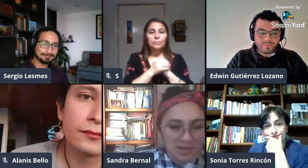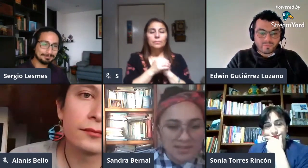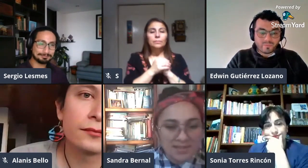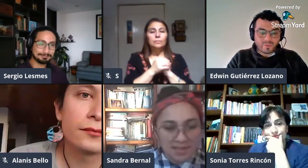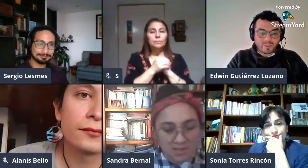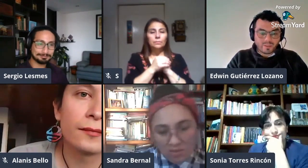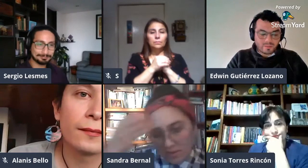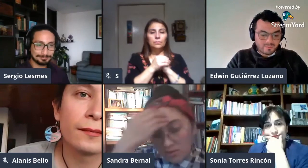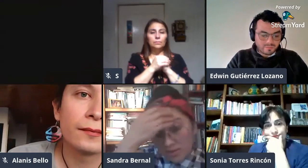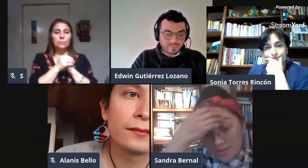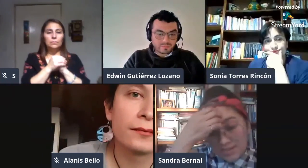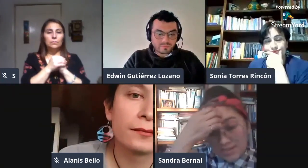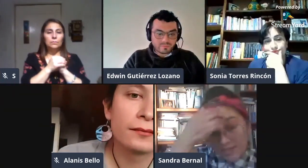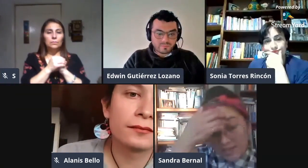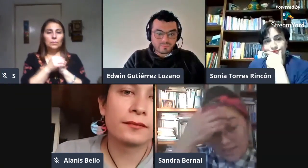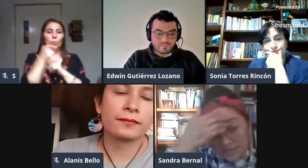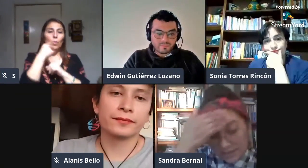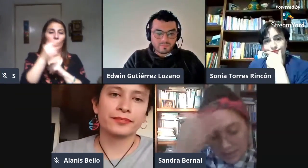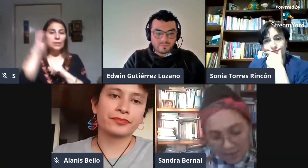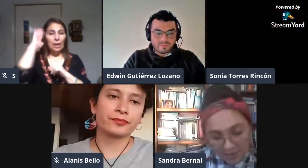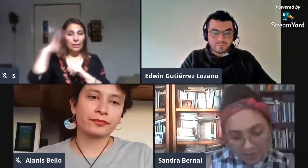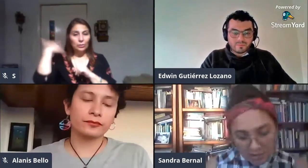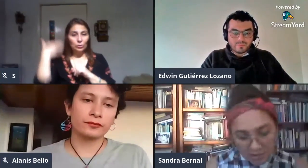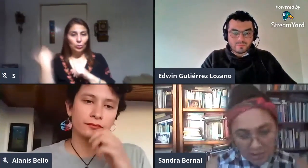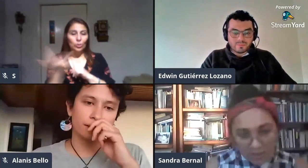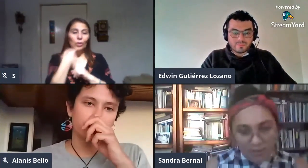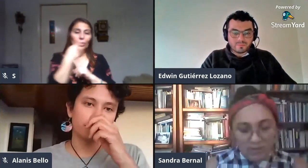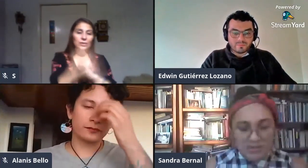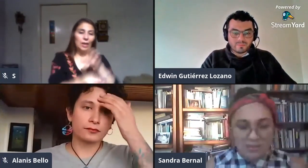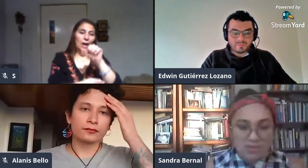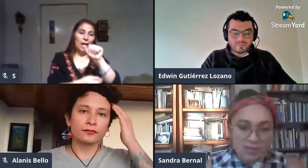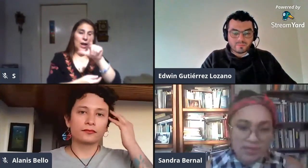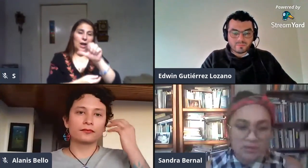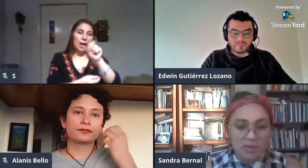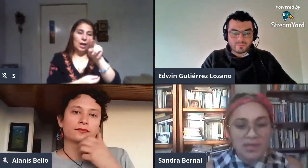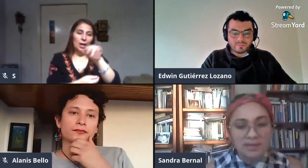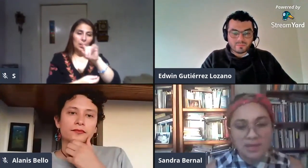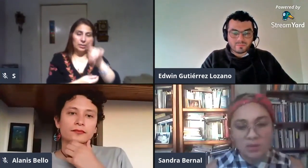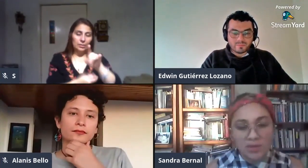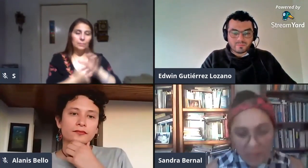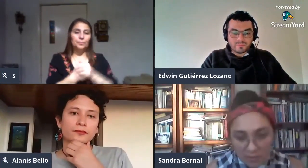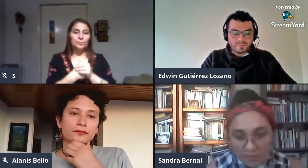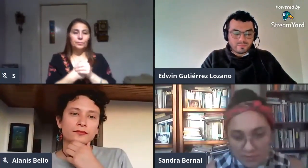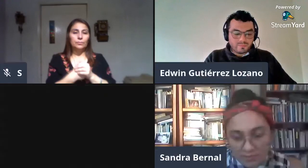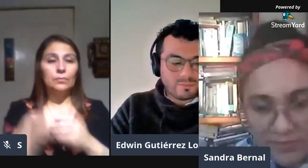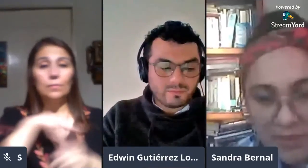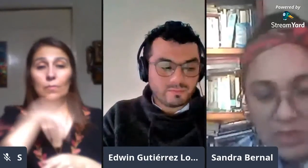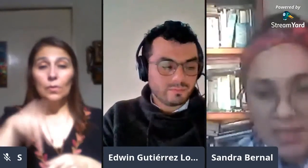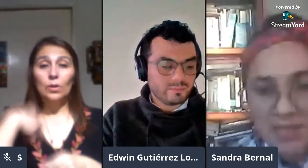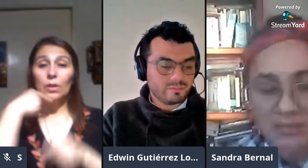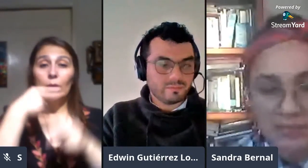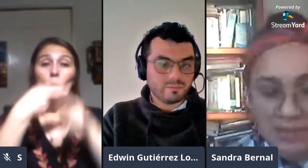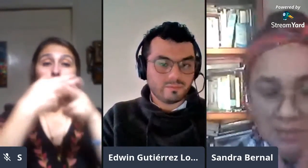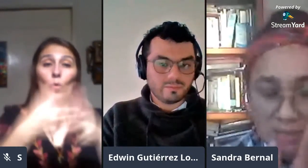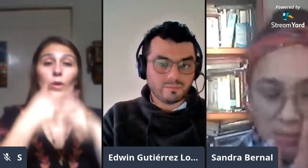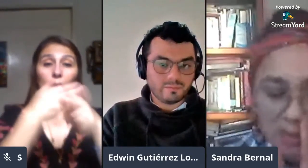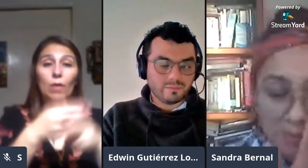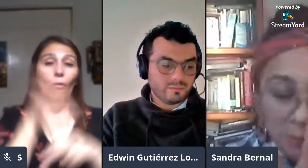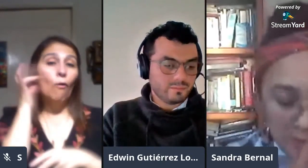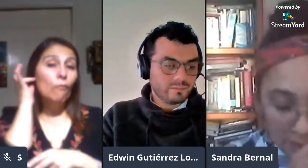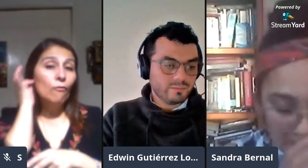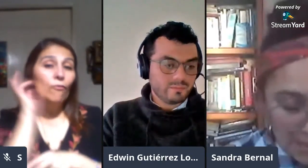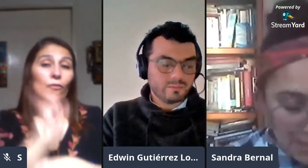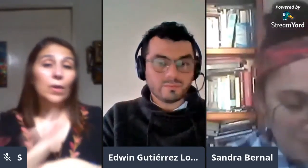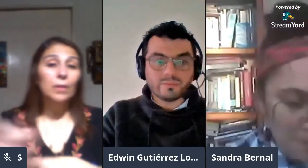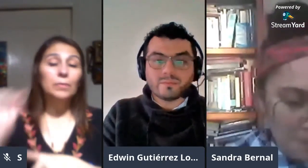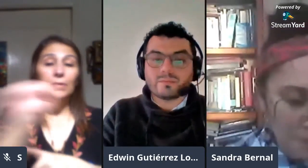de lo que decía Sonia y lo que decía Lanis, yo creo que cuando estamos hablando de cuidado feminista, respecto a la